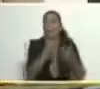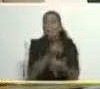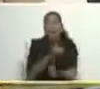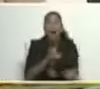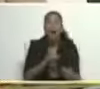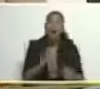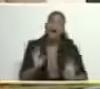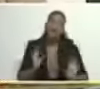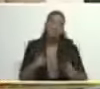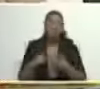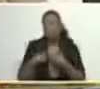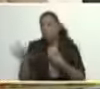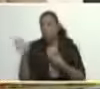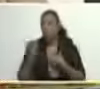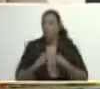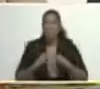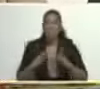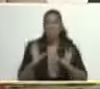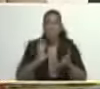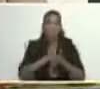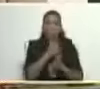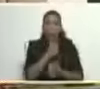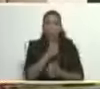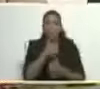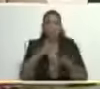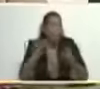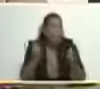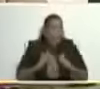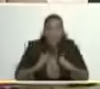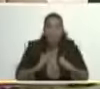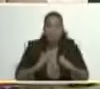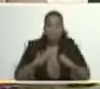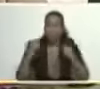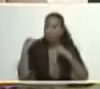te puedes bajar del tren, pero mientras estén en el tren